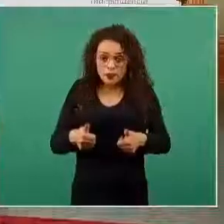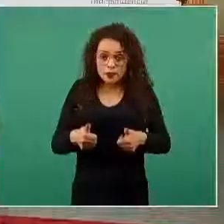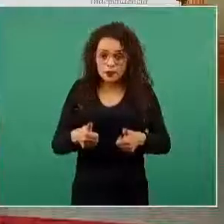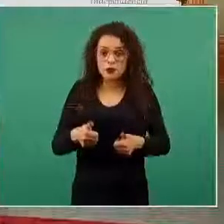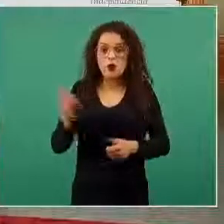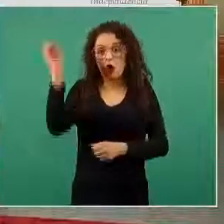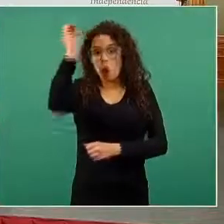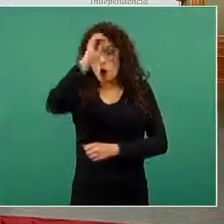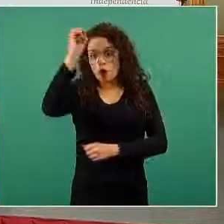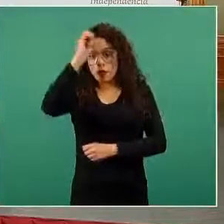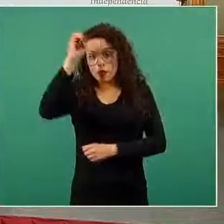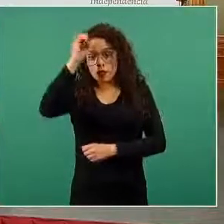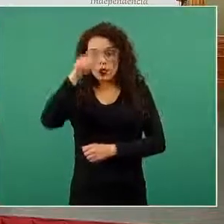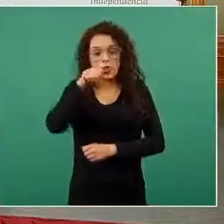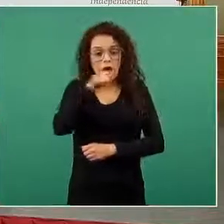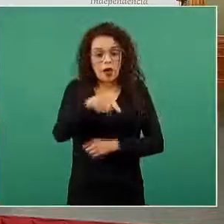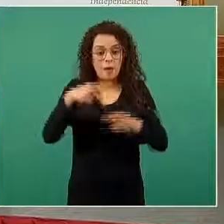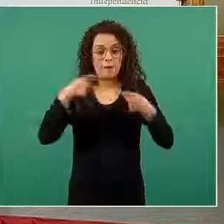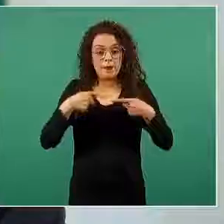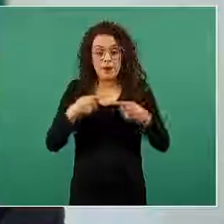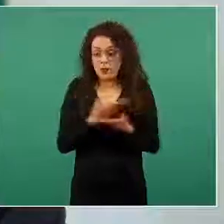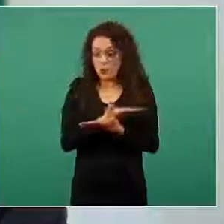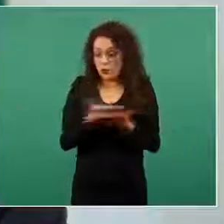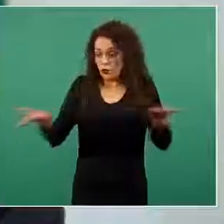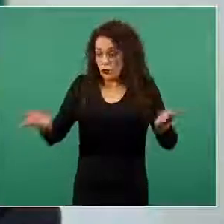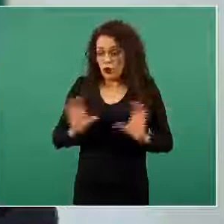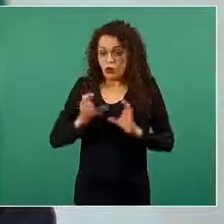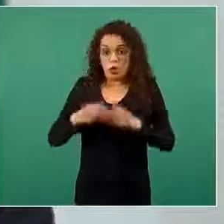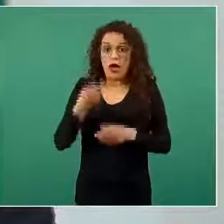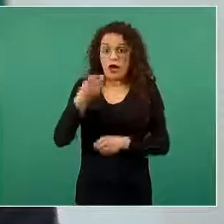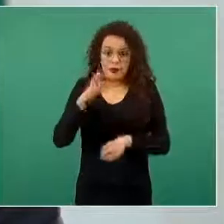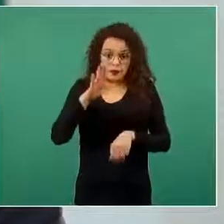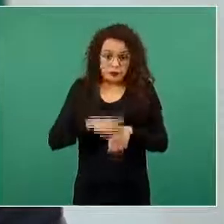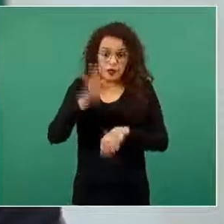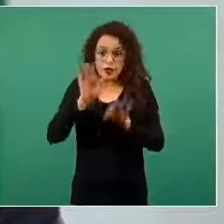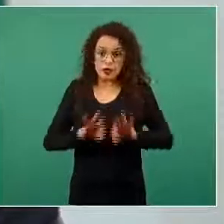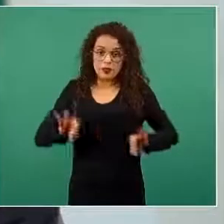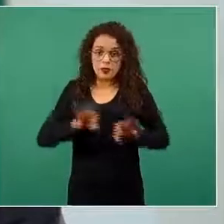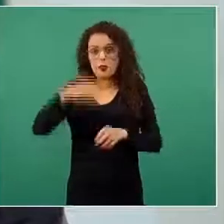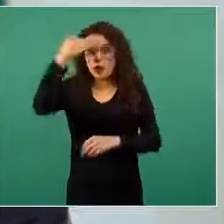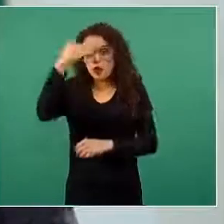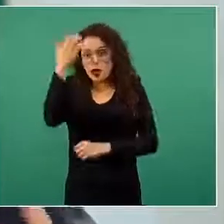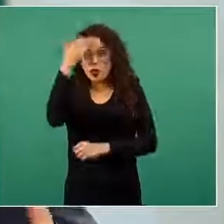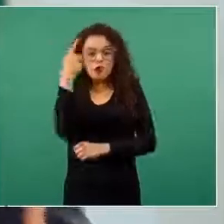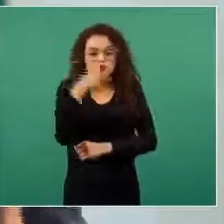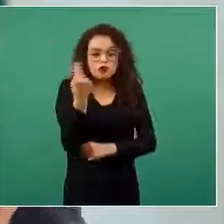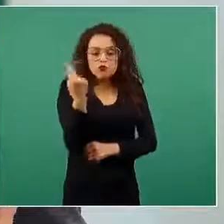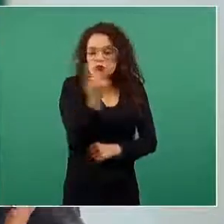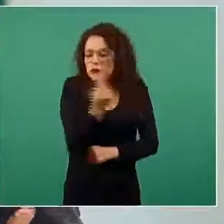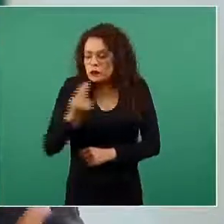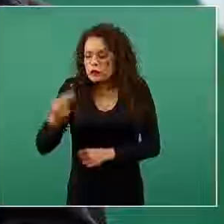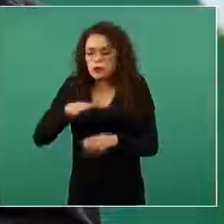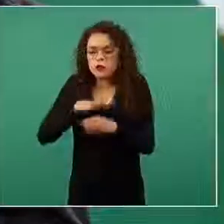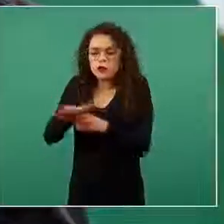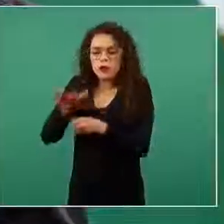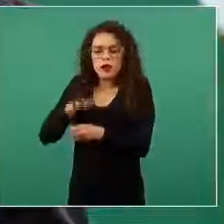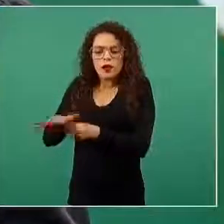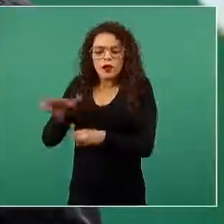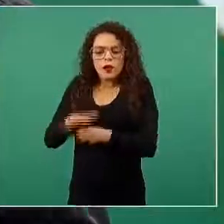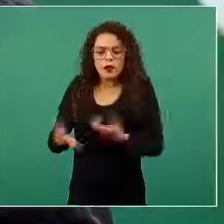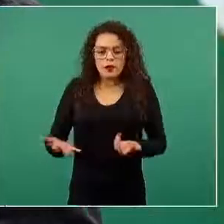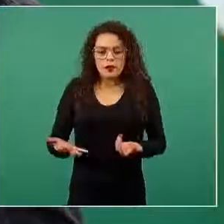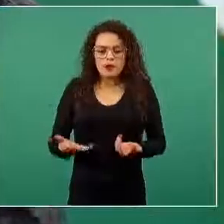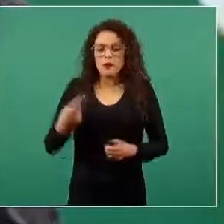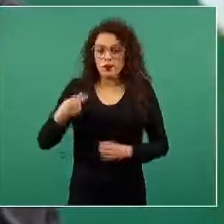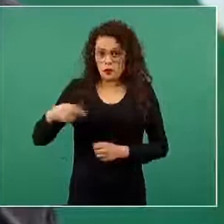opiniones del usuario final, de la comunidad, cuáles son las necesidades y cómo necesita esa comunidad